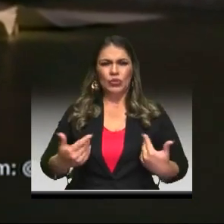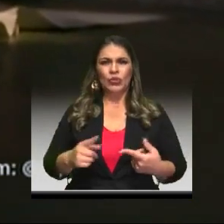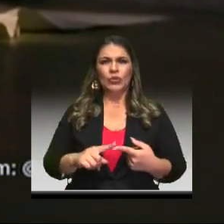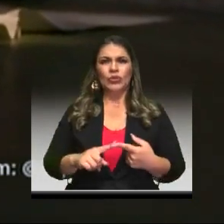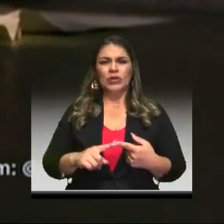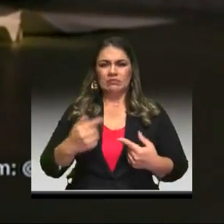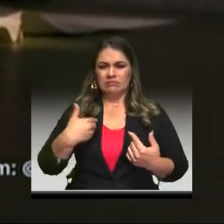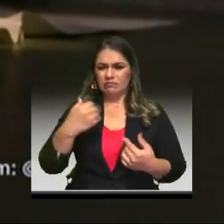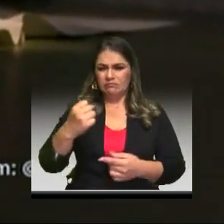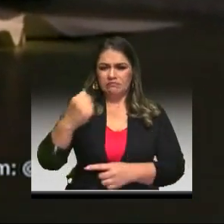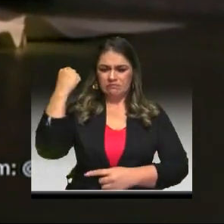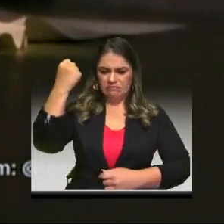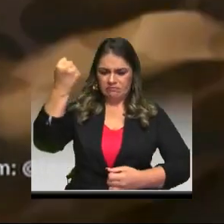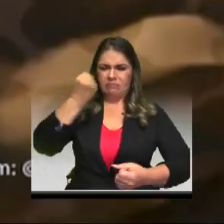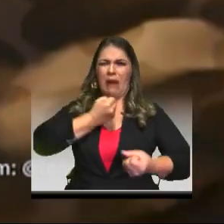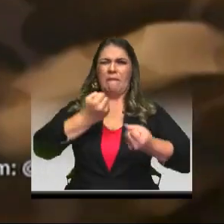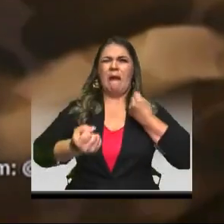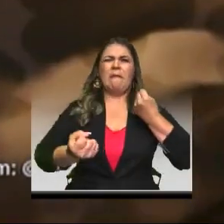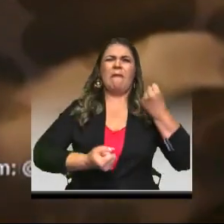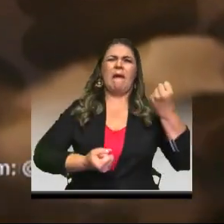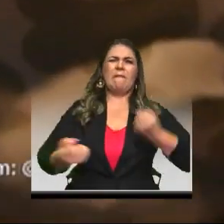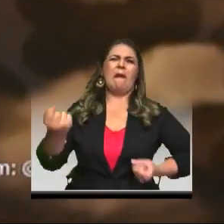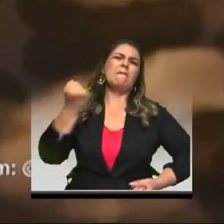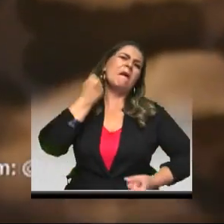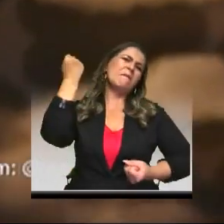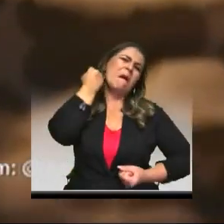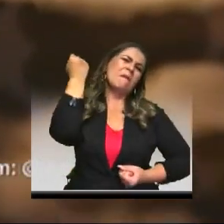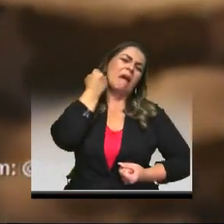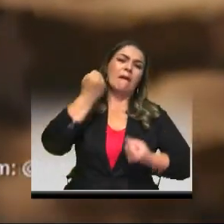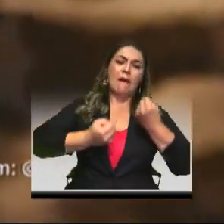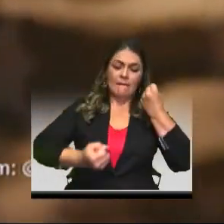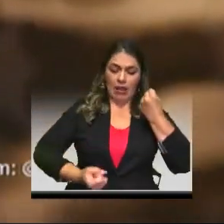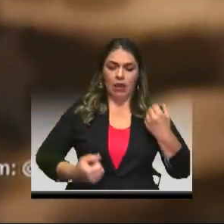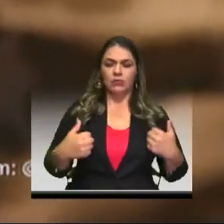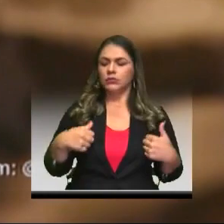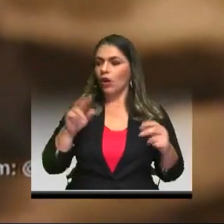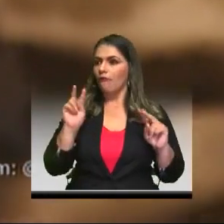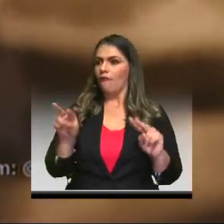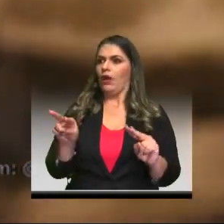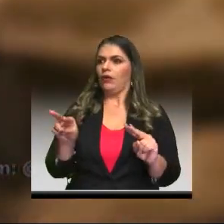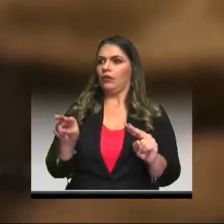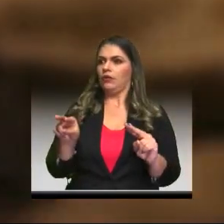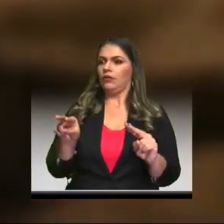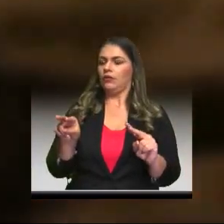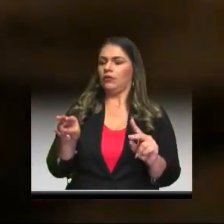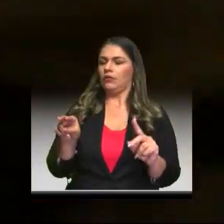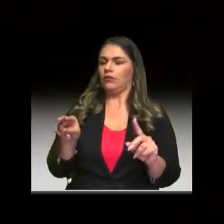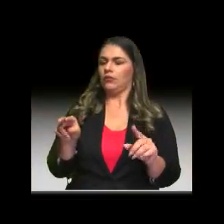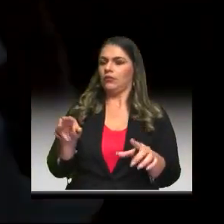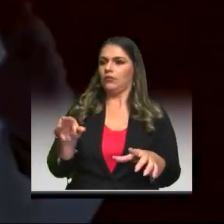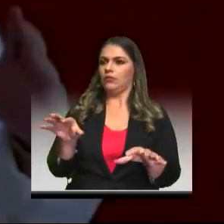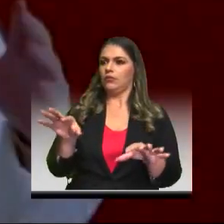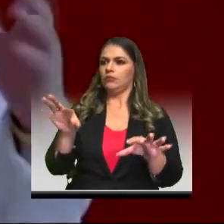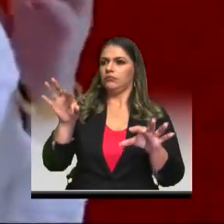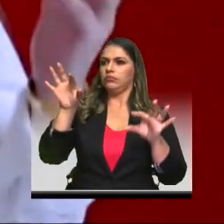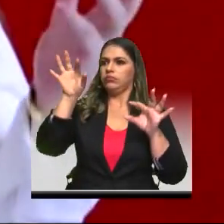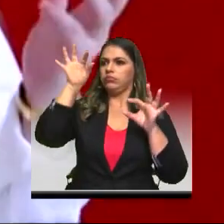la habían apuñalado en el pecho y en el cuello, ¿no? Entonces, cuando yo llego y veo todo eso, sí es como